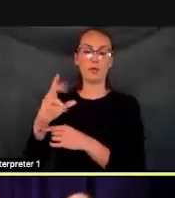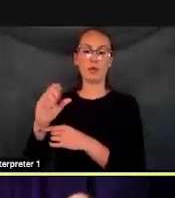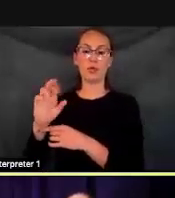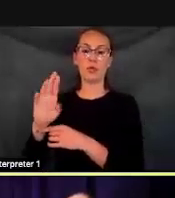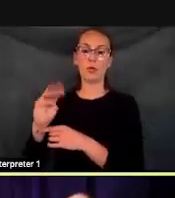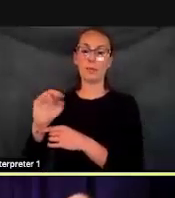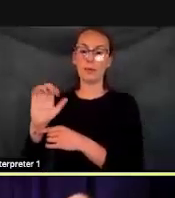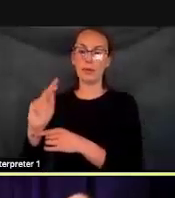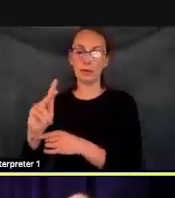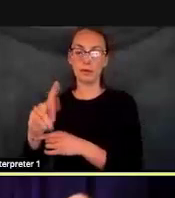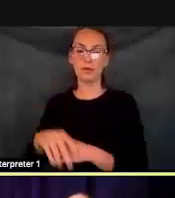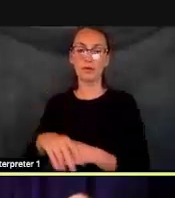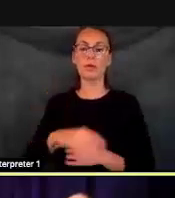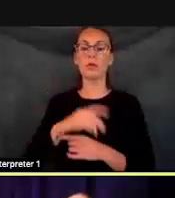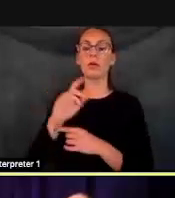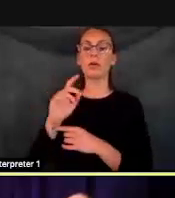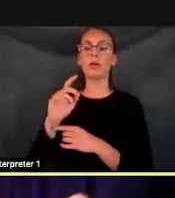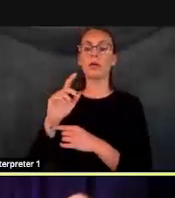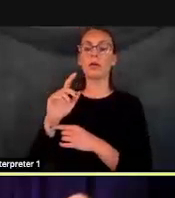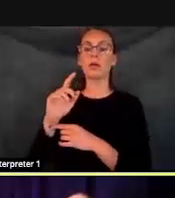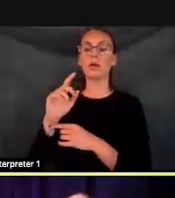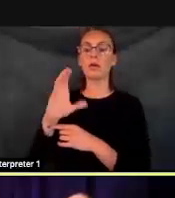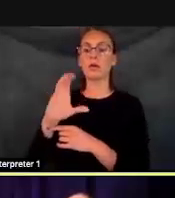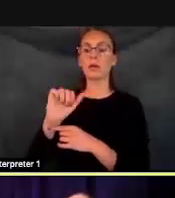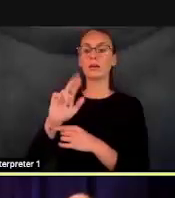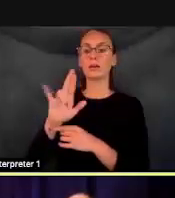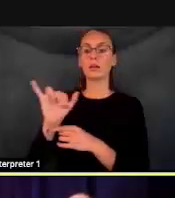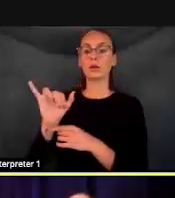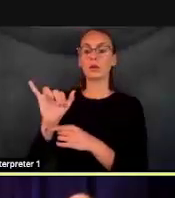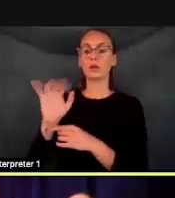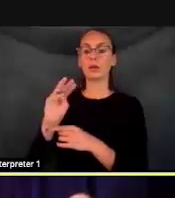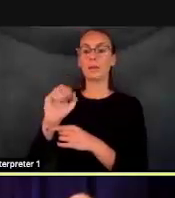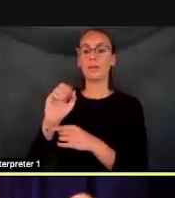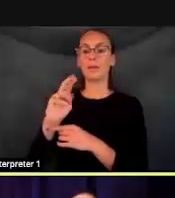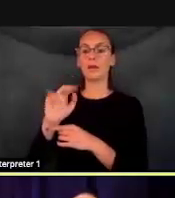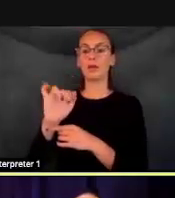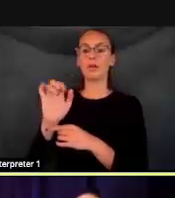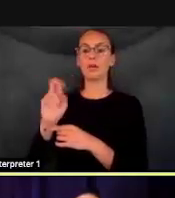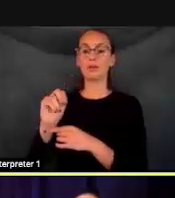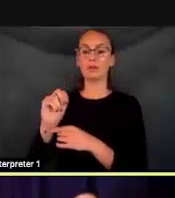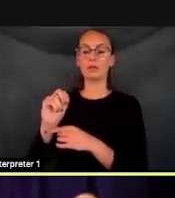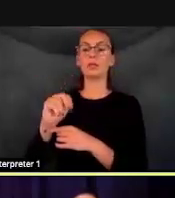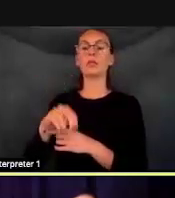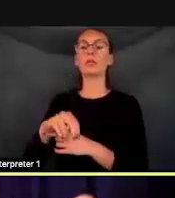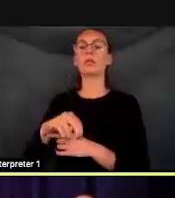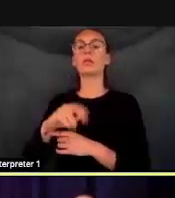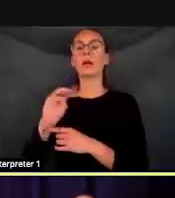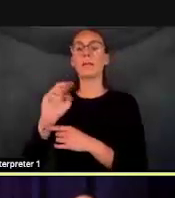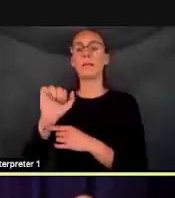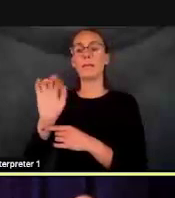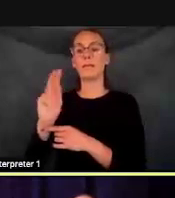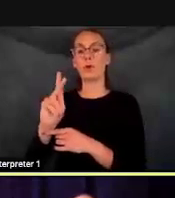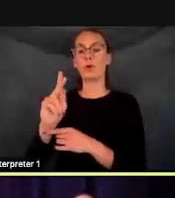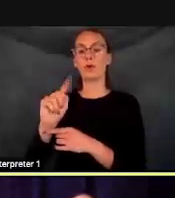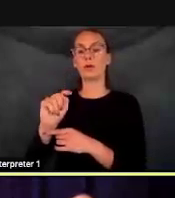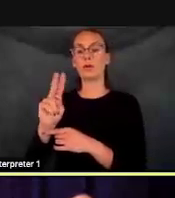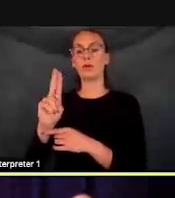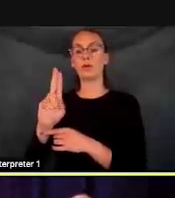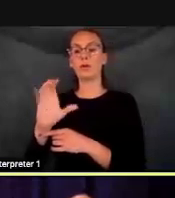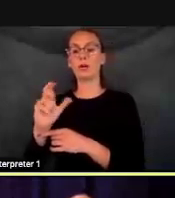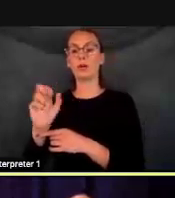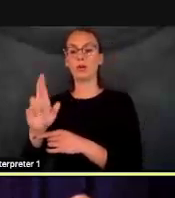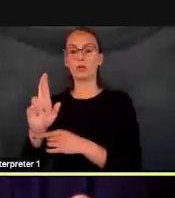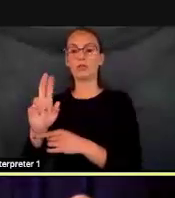de Kinneak, pueblo de DeWitt y supervisor, y Mark Tucker, el pueblo de